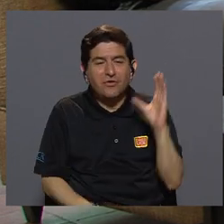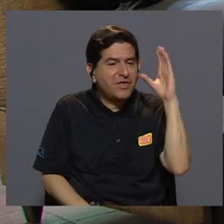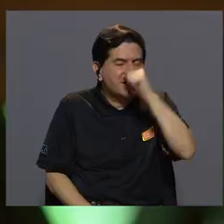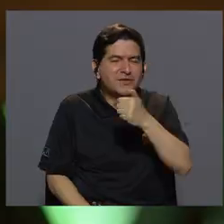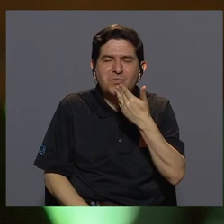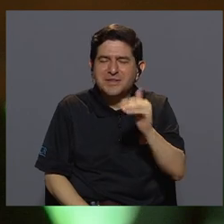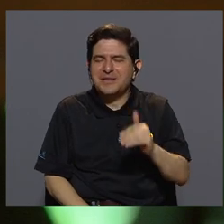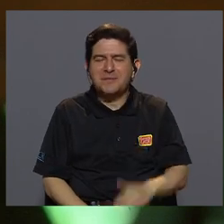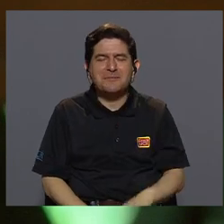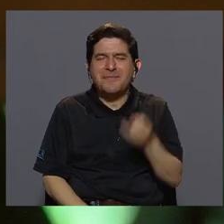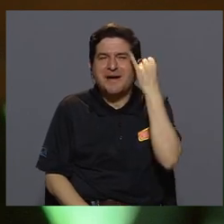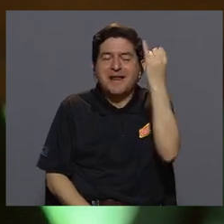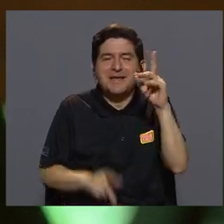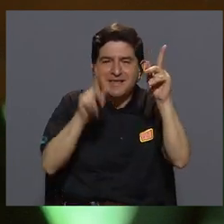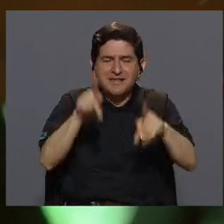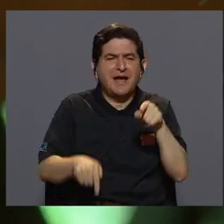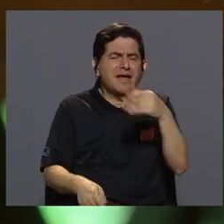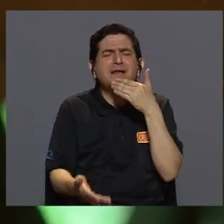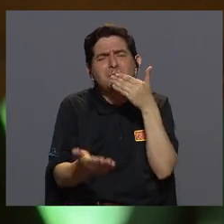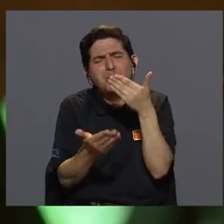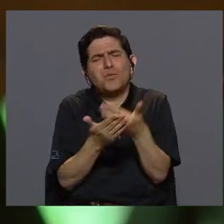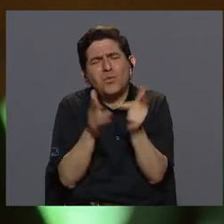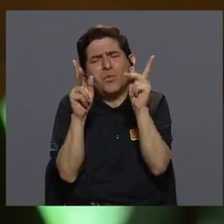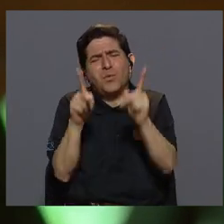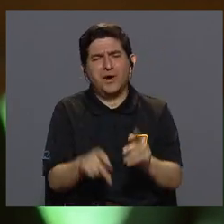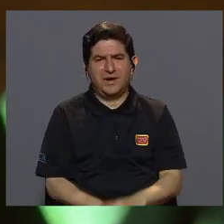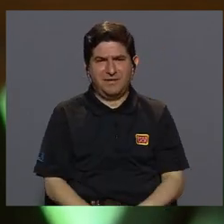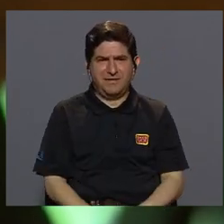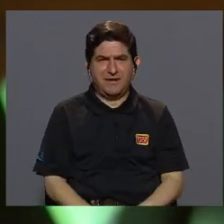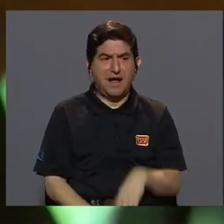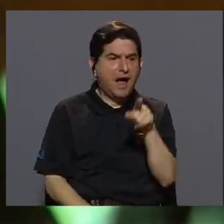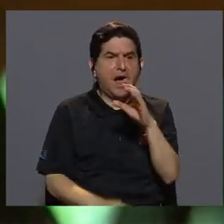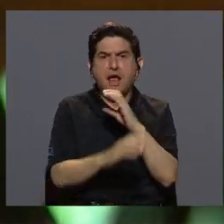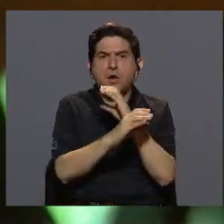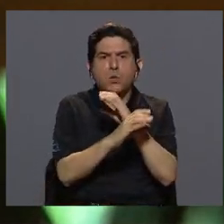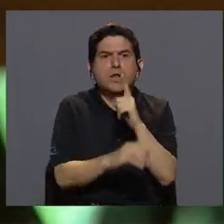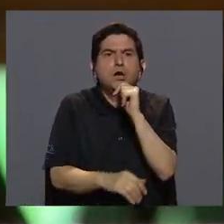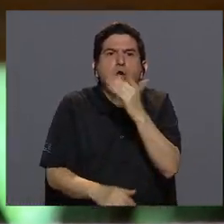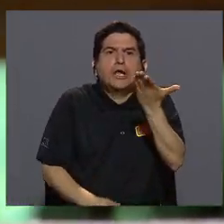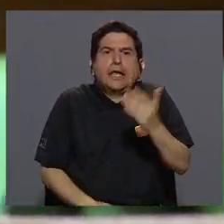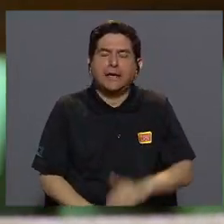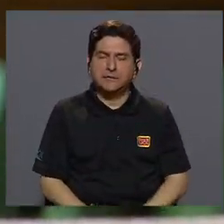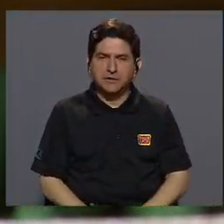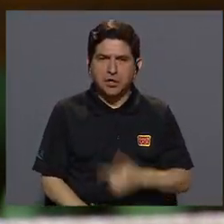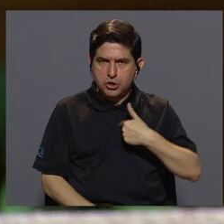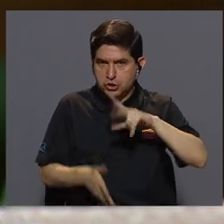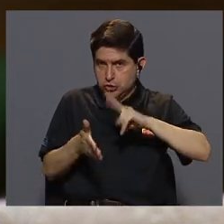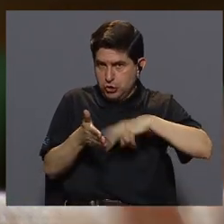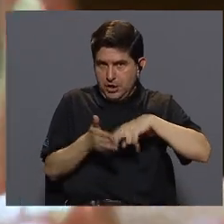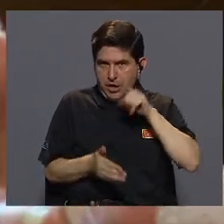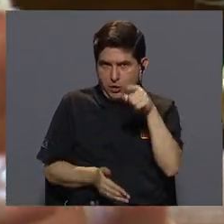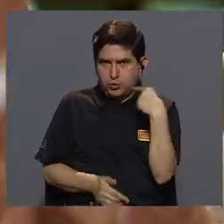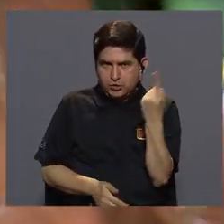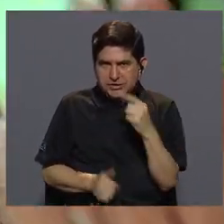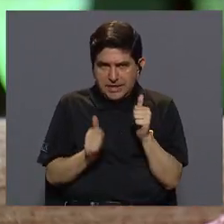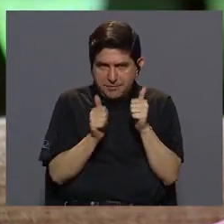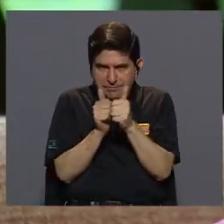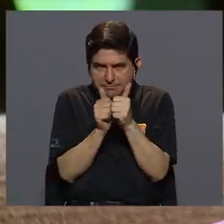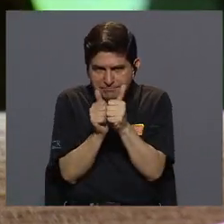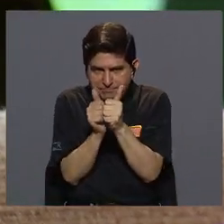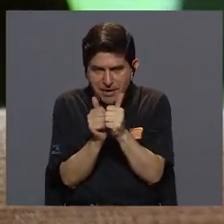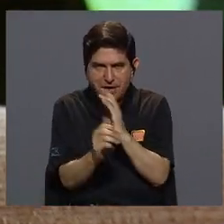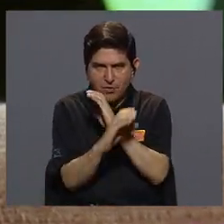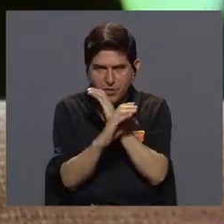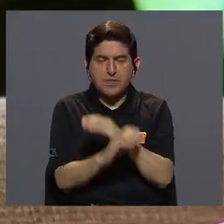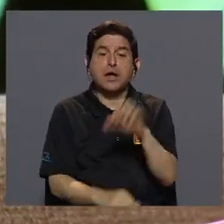era una persona muy bondadosa en ese sentido. ¿Quién cuidaba a don Rodrigo entonces? Lo que yo he leído es que usted siempre estuvo cerca